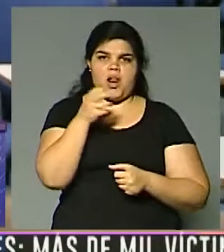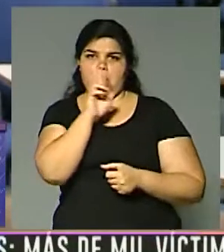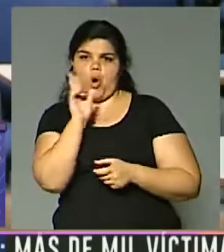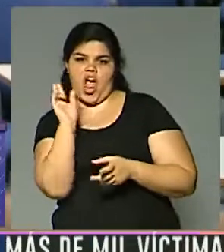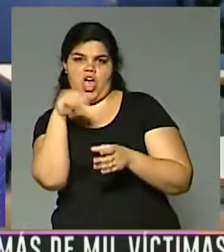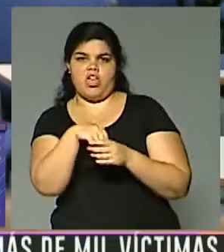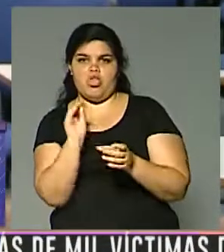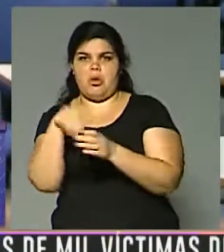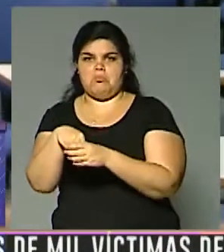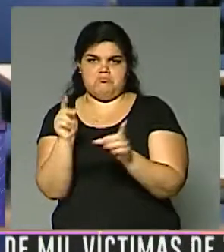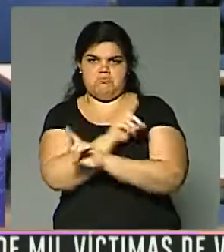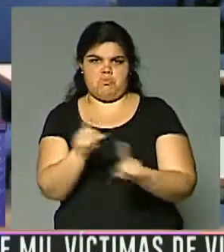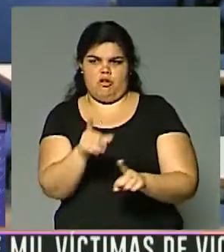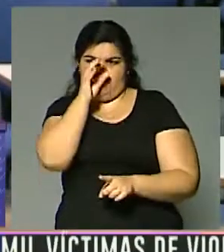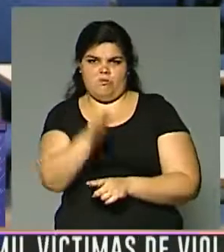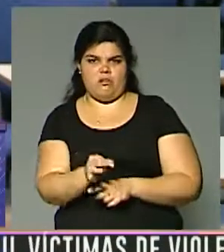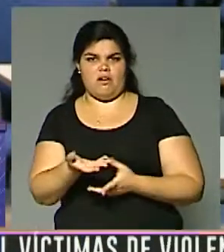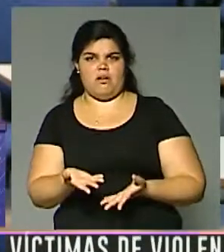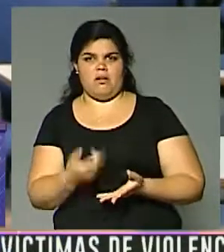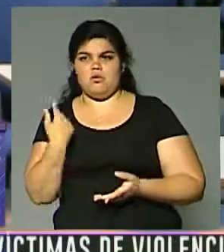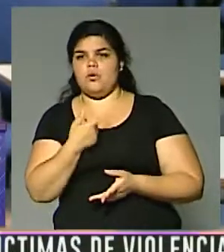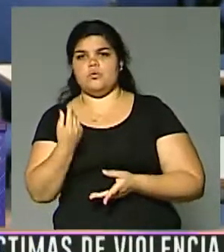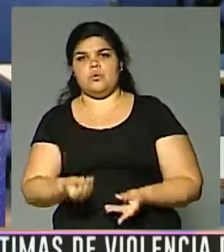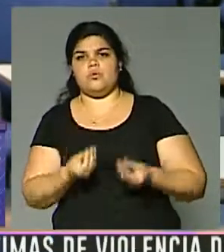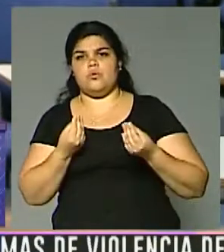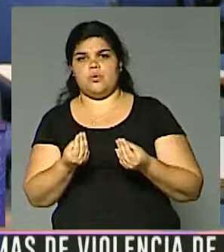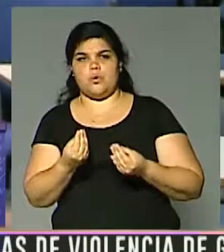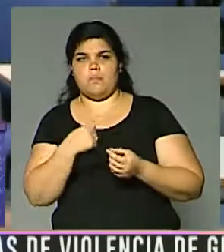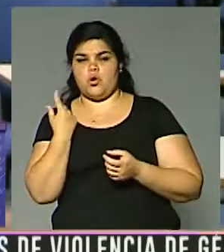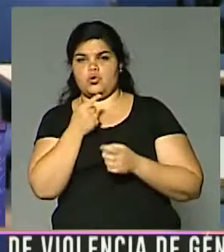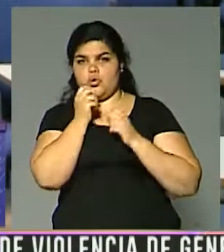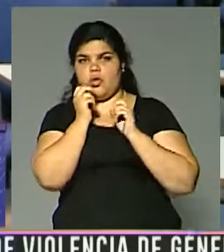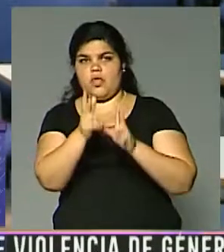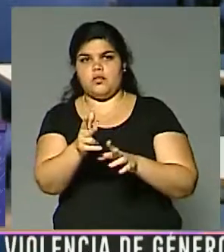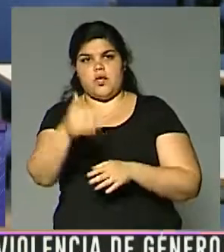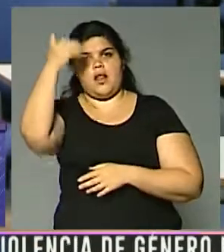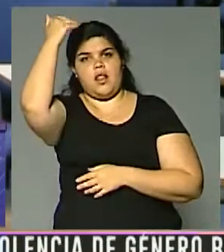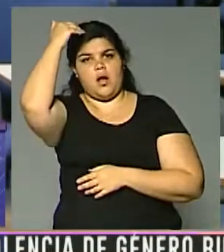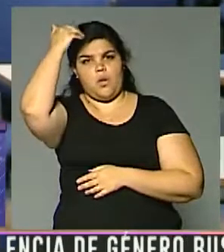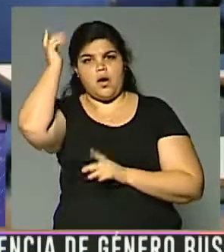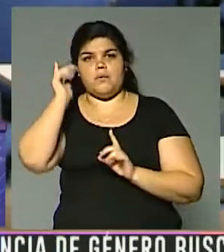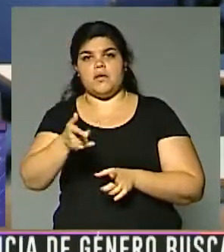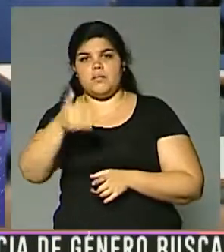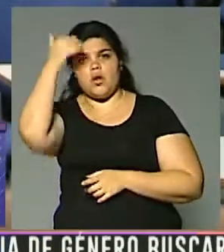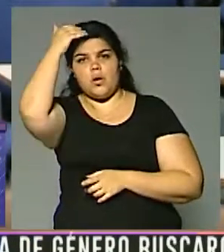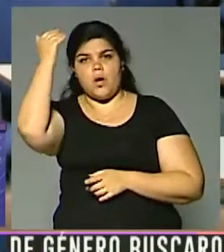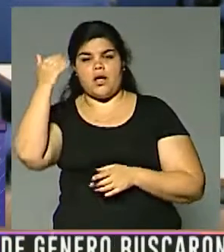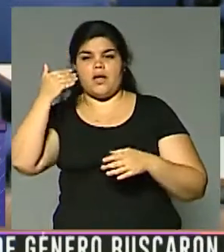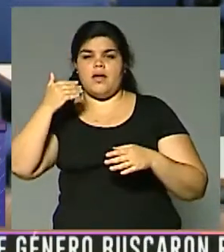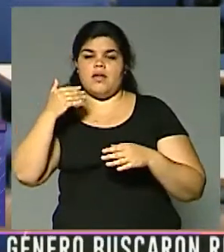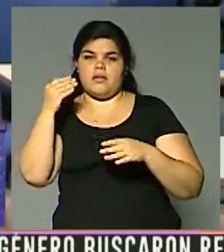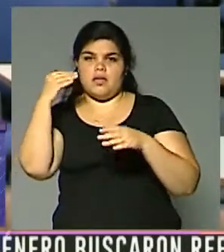que no van a estar la única forma de incluirnos en lo que nosotros decimos es en nuestro lenguaje es utilizando el lenguaje inclusivo